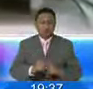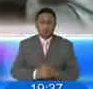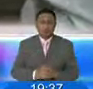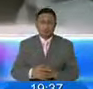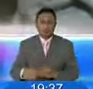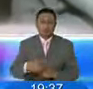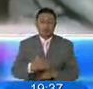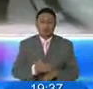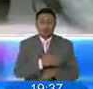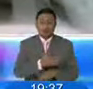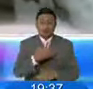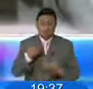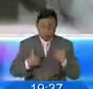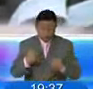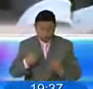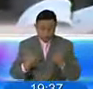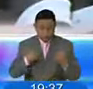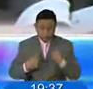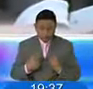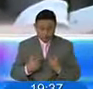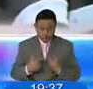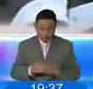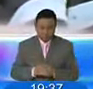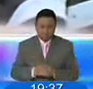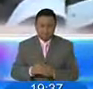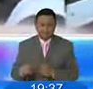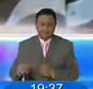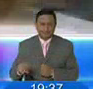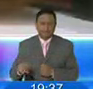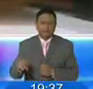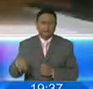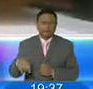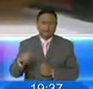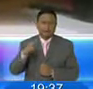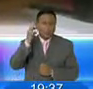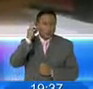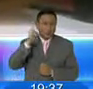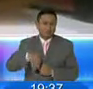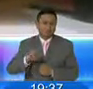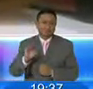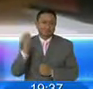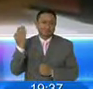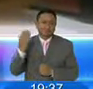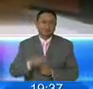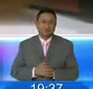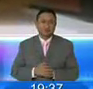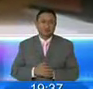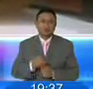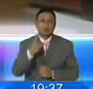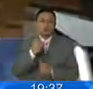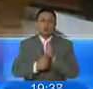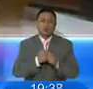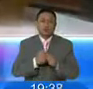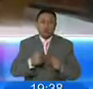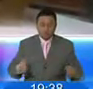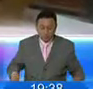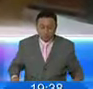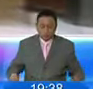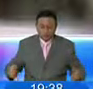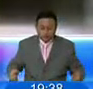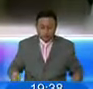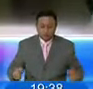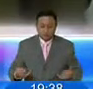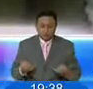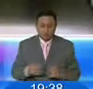no habían sufrido daños, aunque ella ya no sería la misma jamás. Un año pasé en silla de ruedas, y fui poco a poco